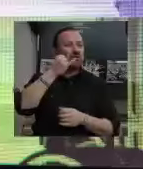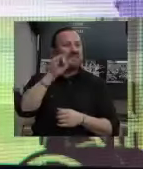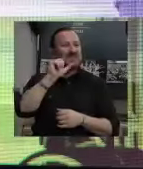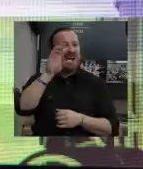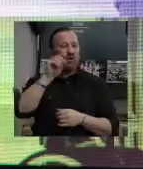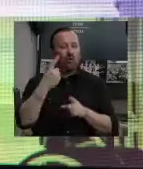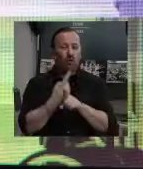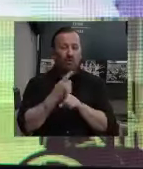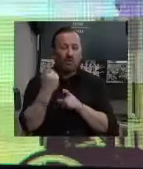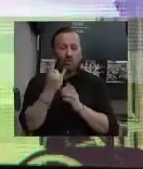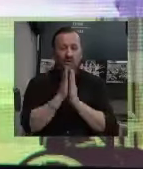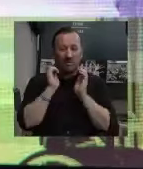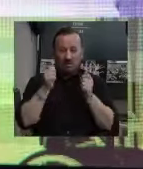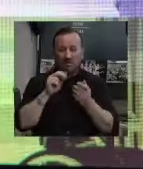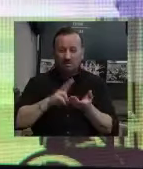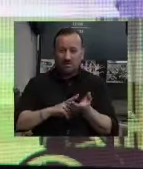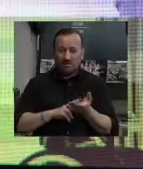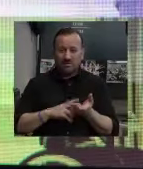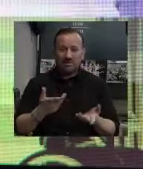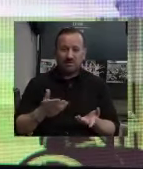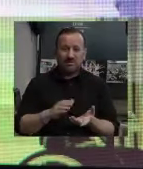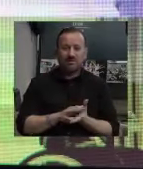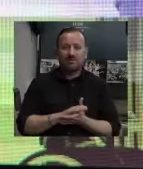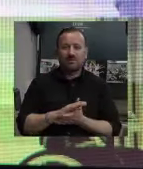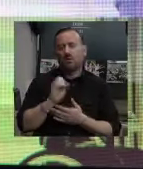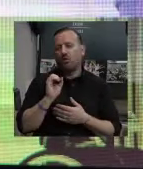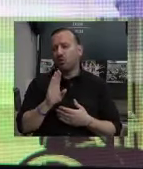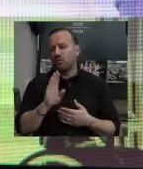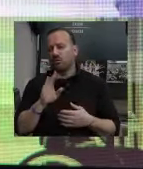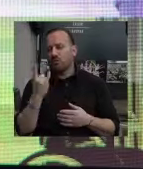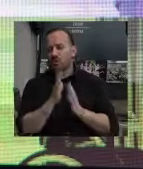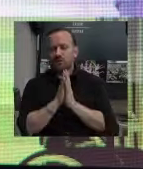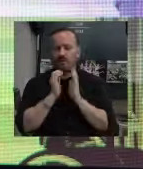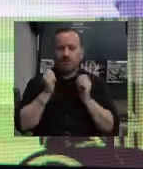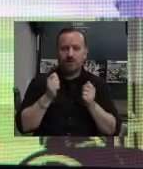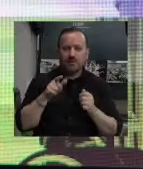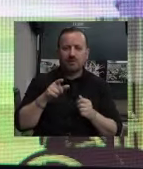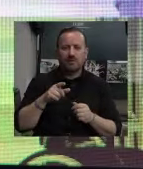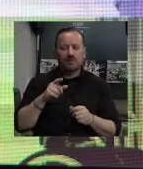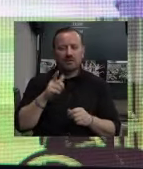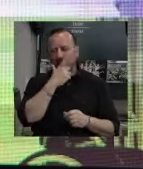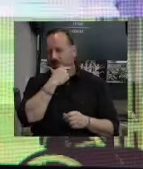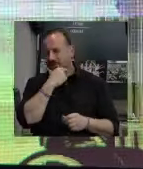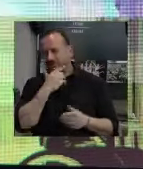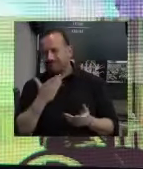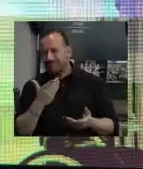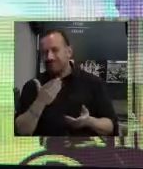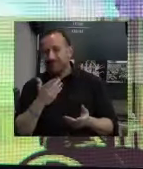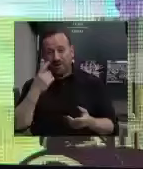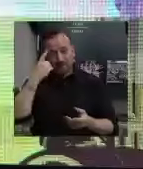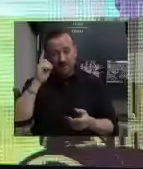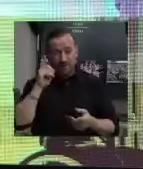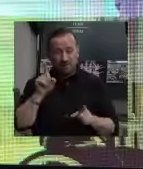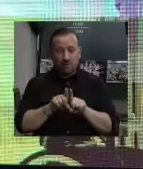Santo Tomás y de la verdad cierto obvio que Santo Tomás la duda Pero es el